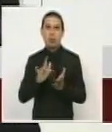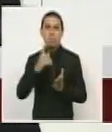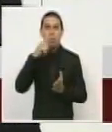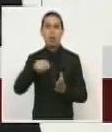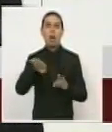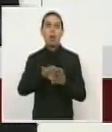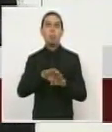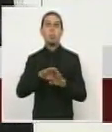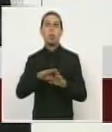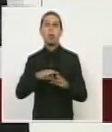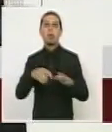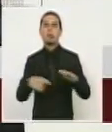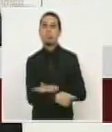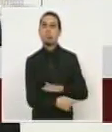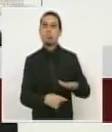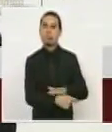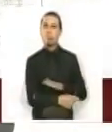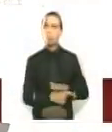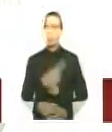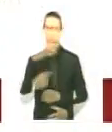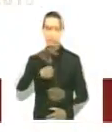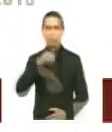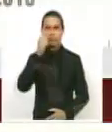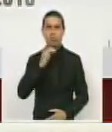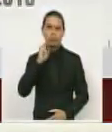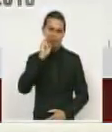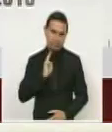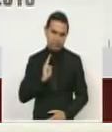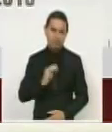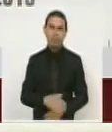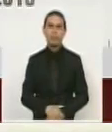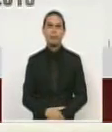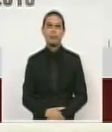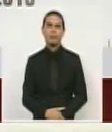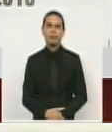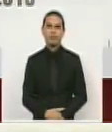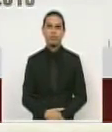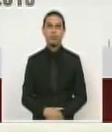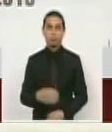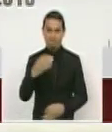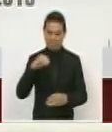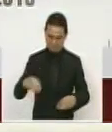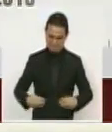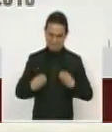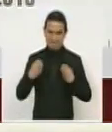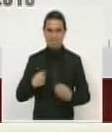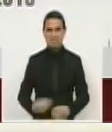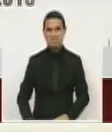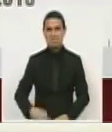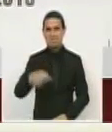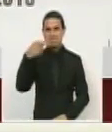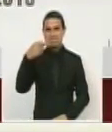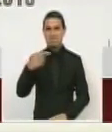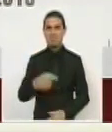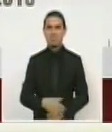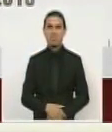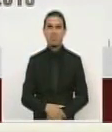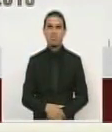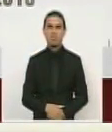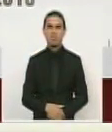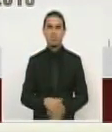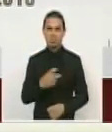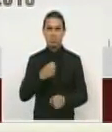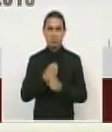confianza como la que él se realizó por su parte alejandro murat hinojosa candidato a gobernador por la coalición partido revolucionario institucional